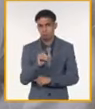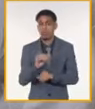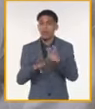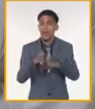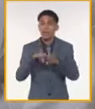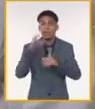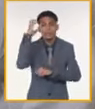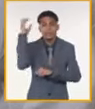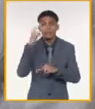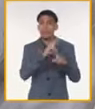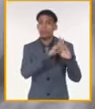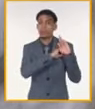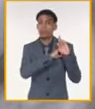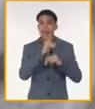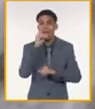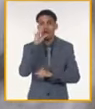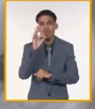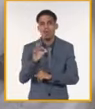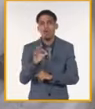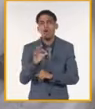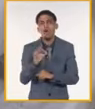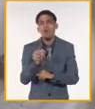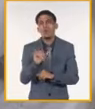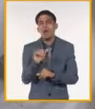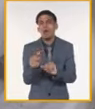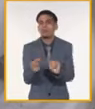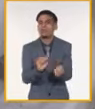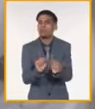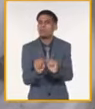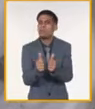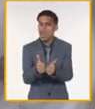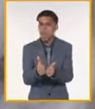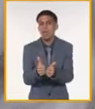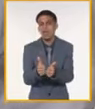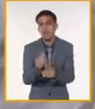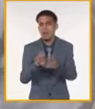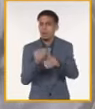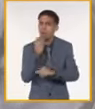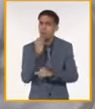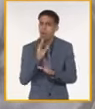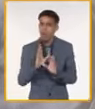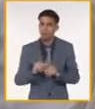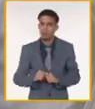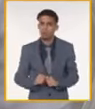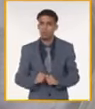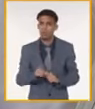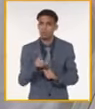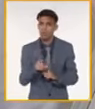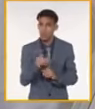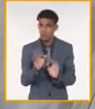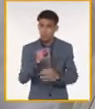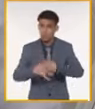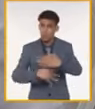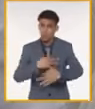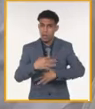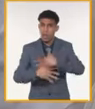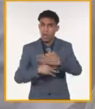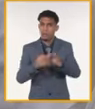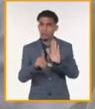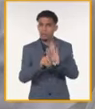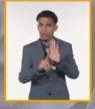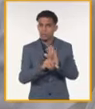en su responsabilidad fue remiso fue lento y no tuvo la es decir esos vacíos legales de que usted habla eh